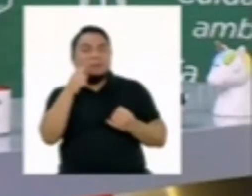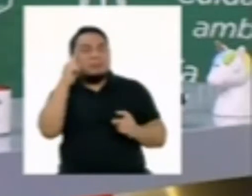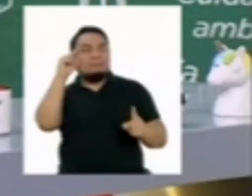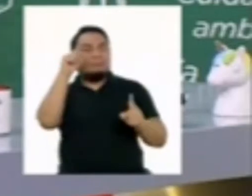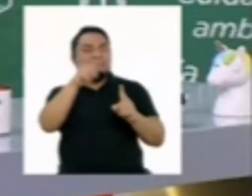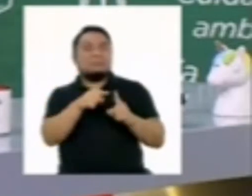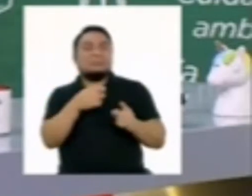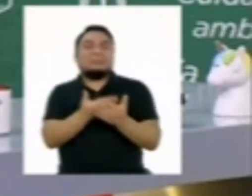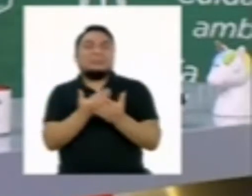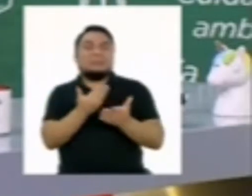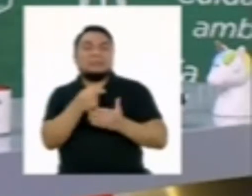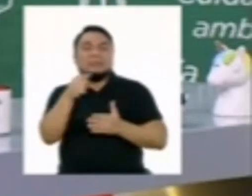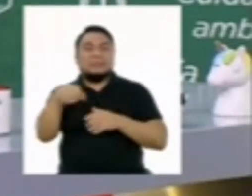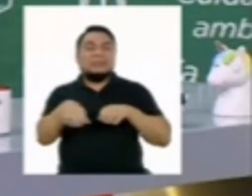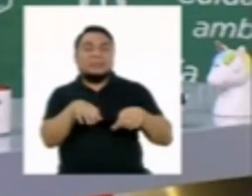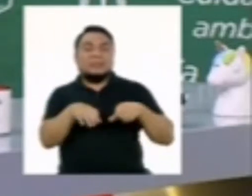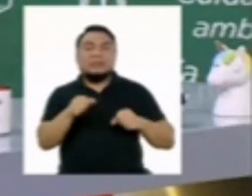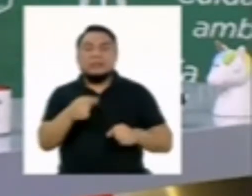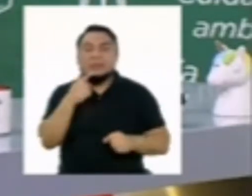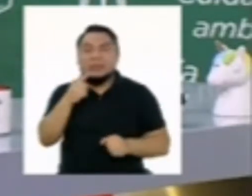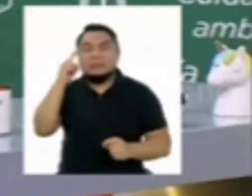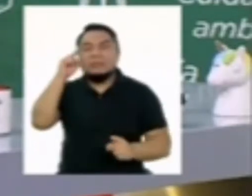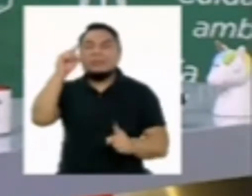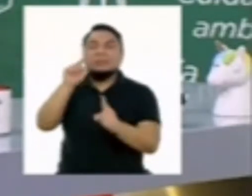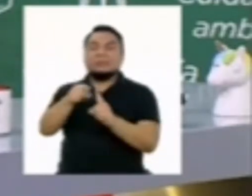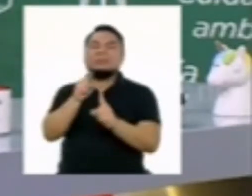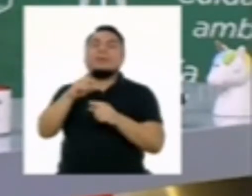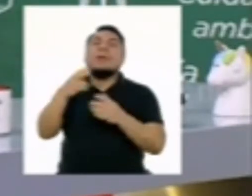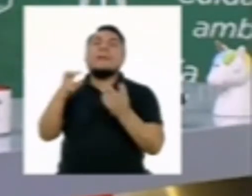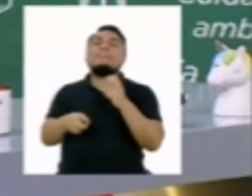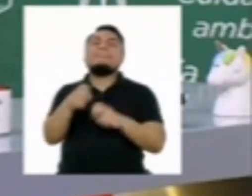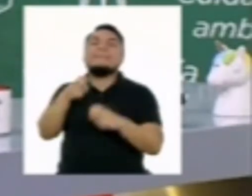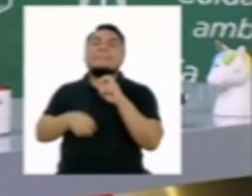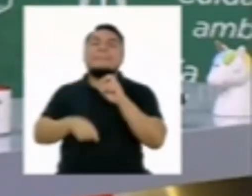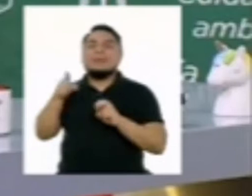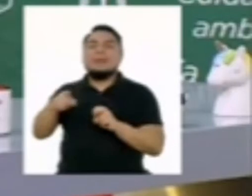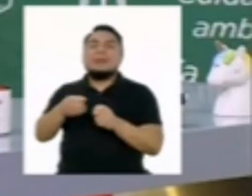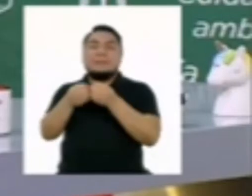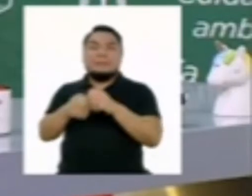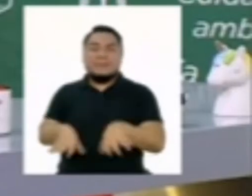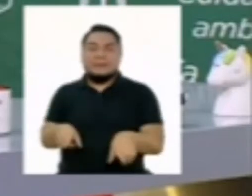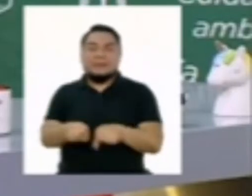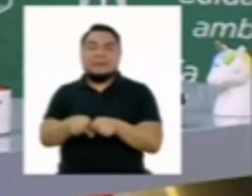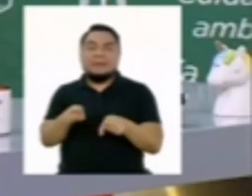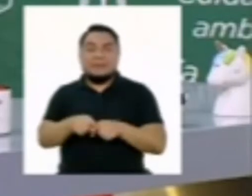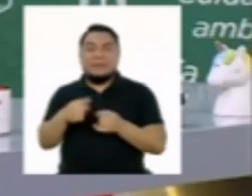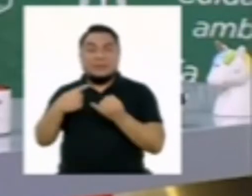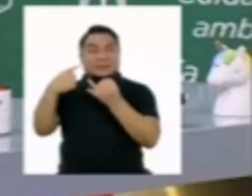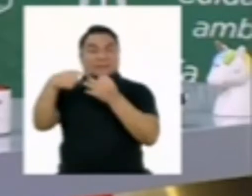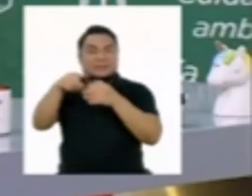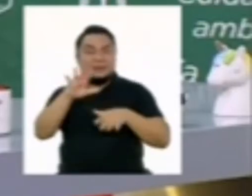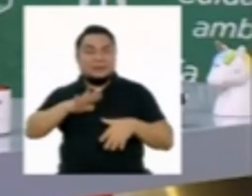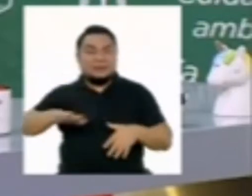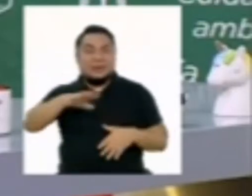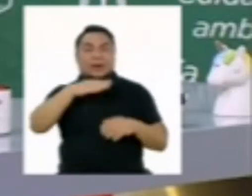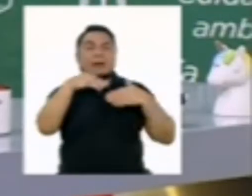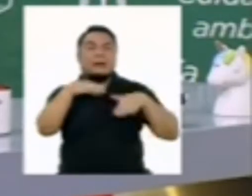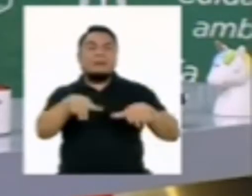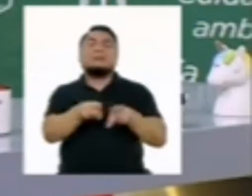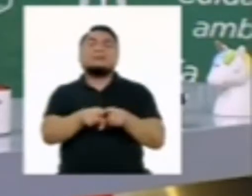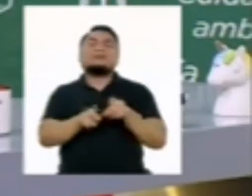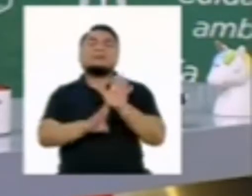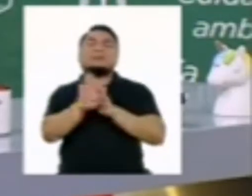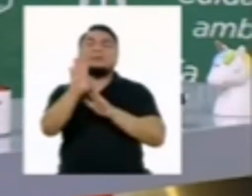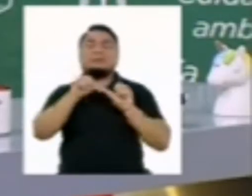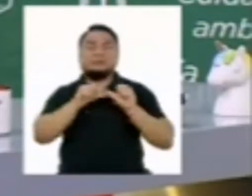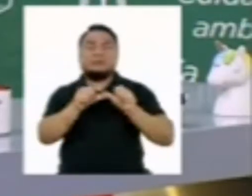propósito es proponer acciones para afrontar situaciones de problemáticas de pérdida de la biodiversidad en el marco del